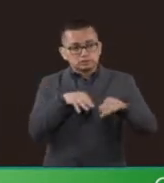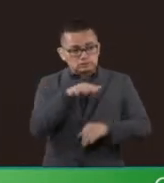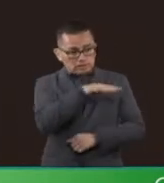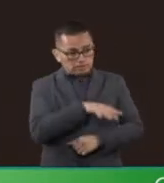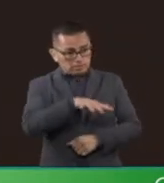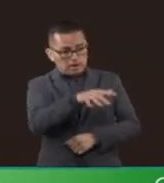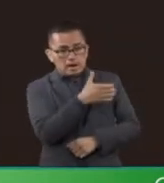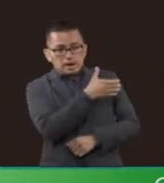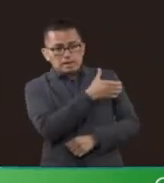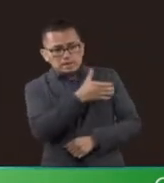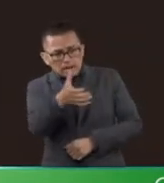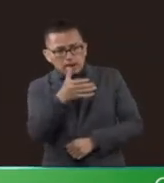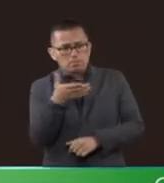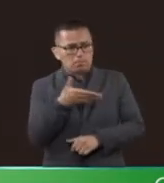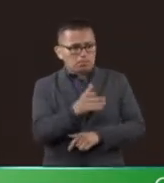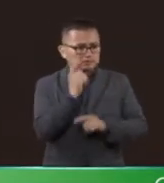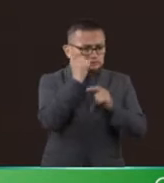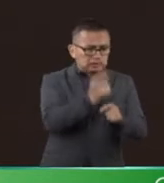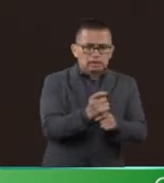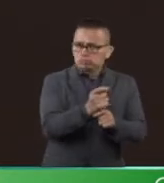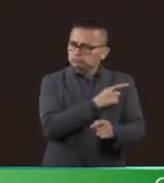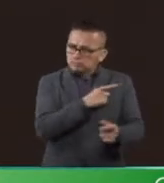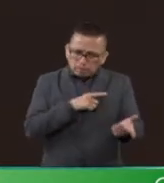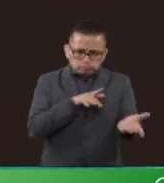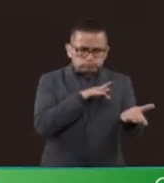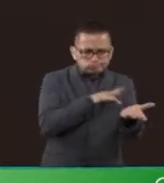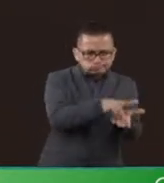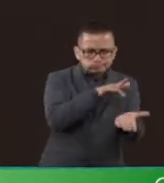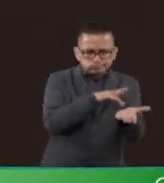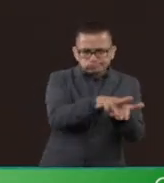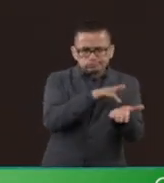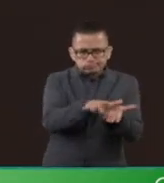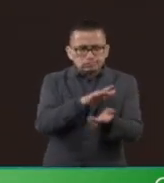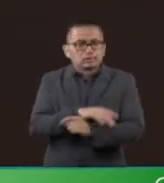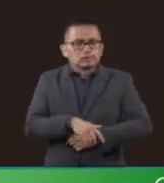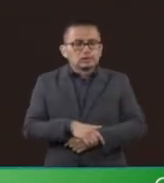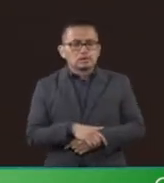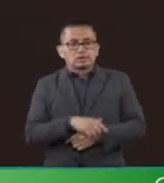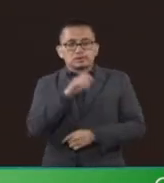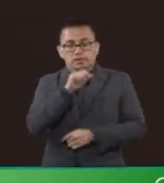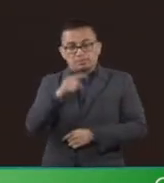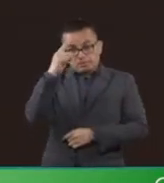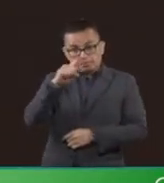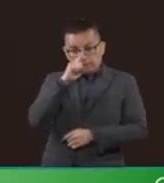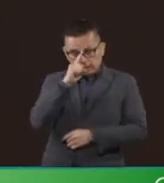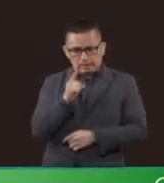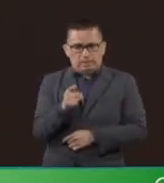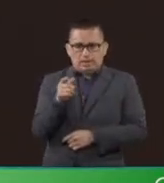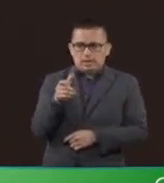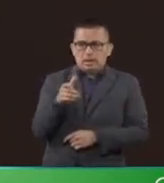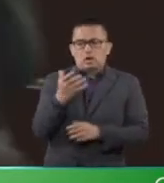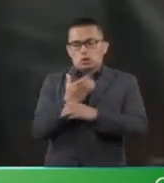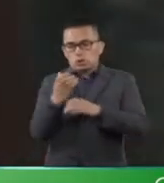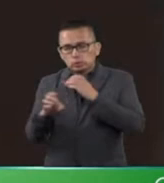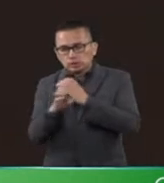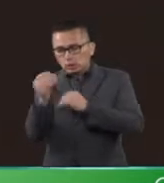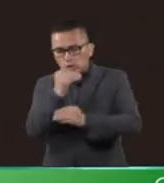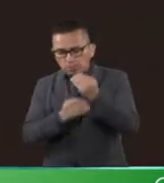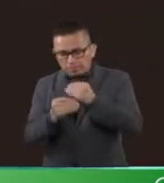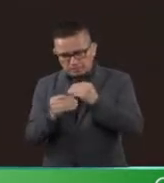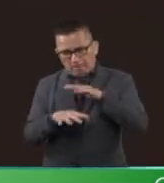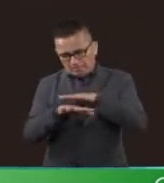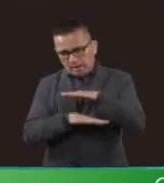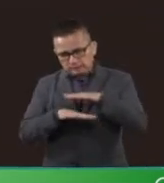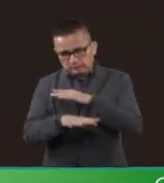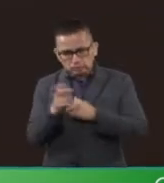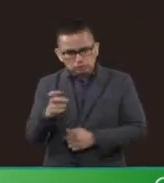pesqueros de mediana escala, así como mantener los precios de garantía para algunos productos de la canasta básica. En